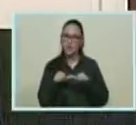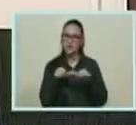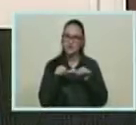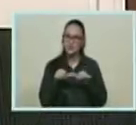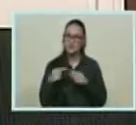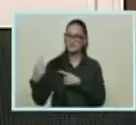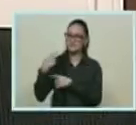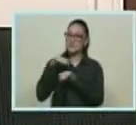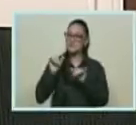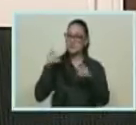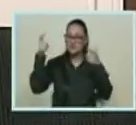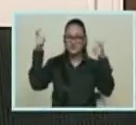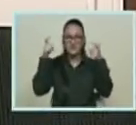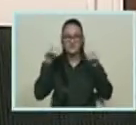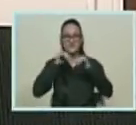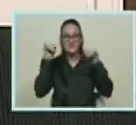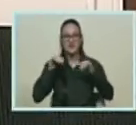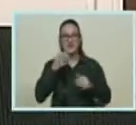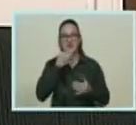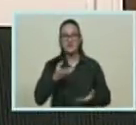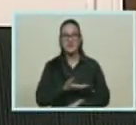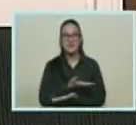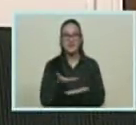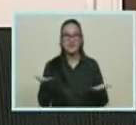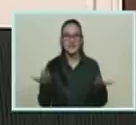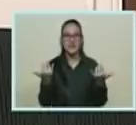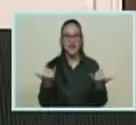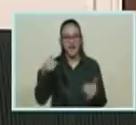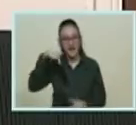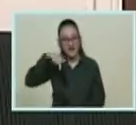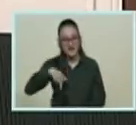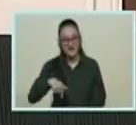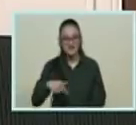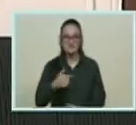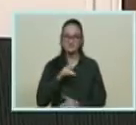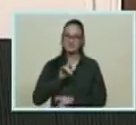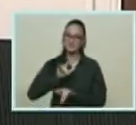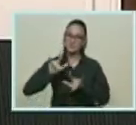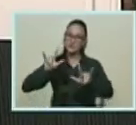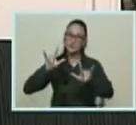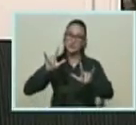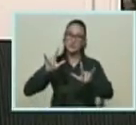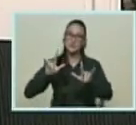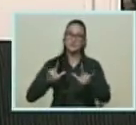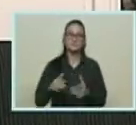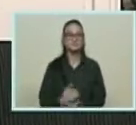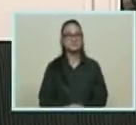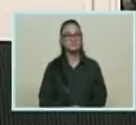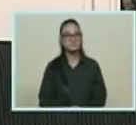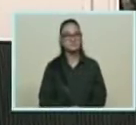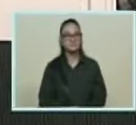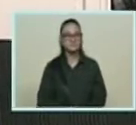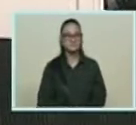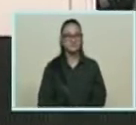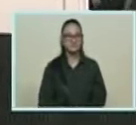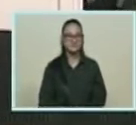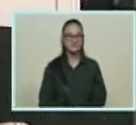el legado del comandante Chávez. Feliz Navidad, presidente, desde acá de Duraneta, se le quiere. Mucho éxito y sigamos para adelante,